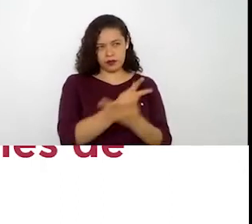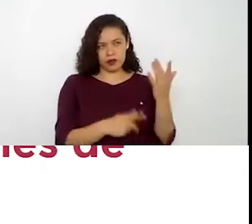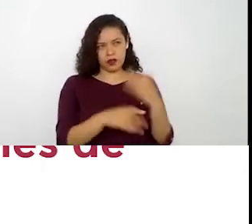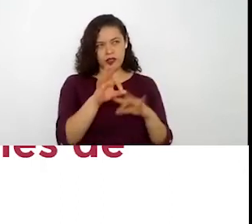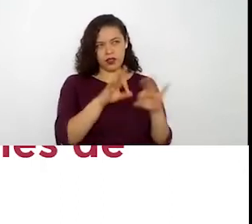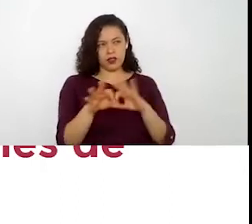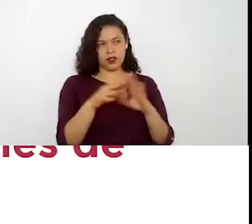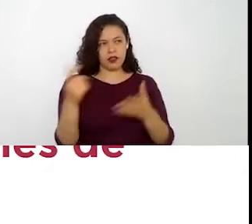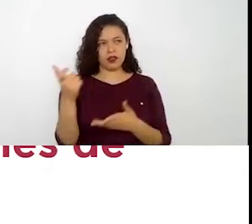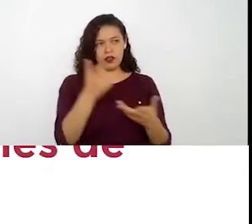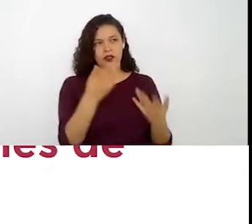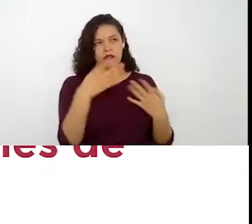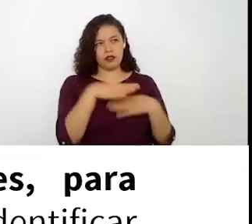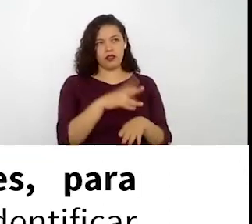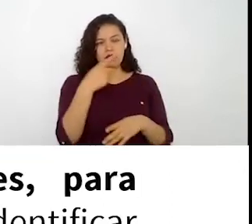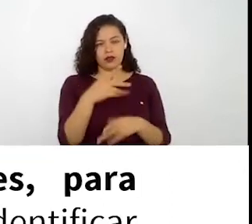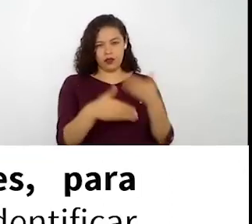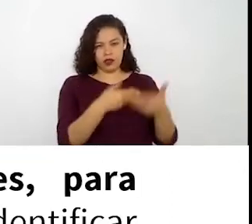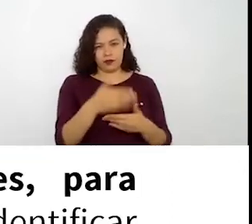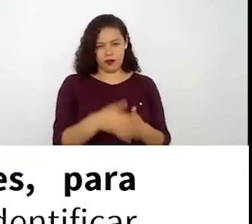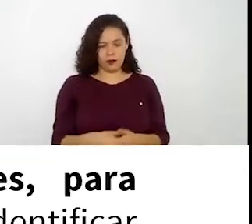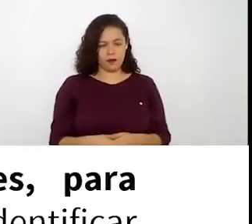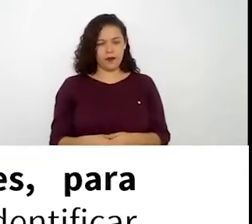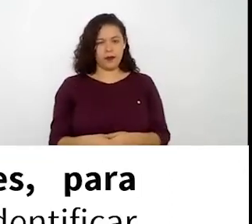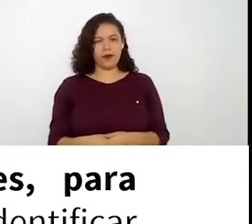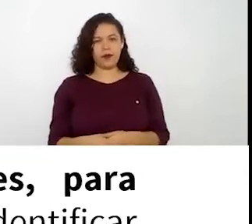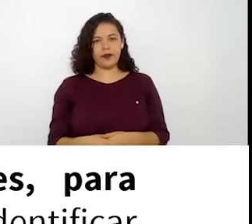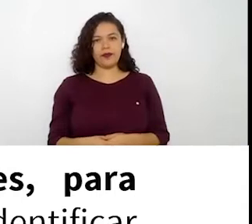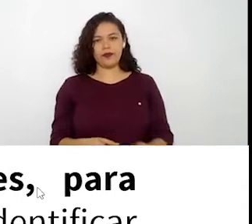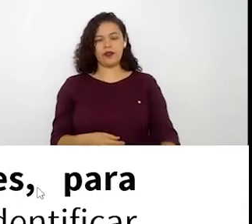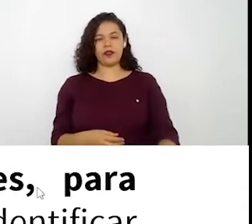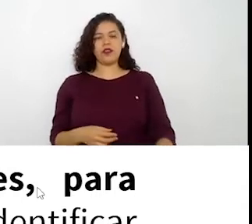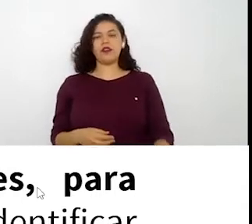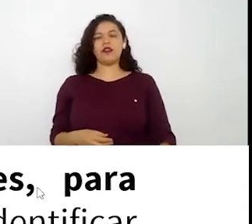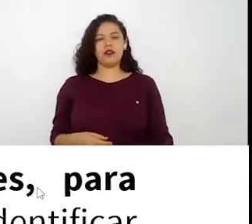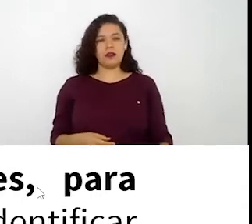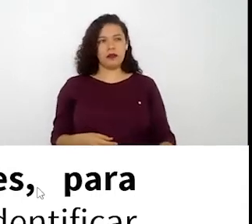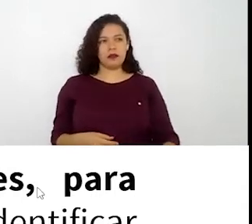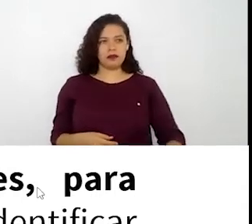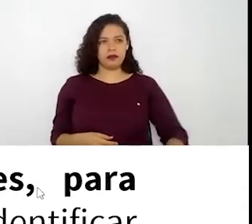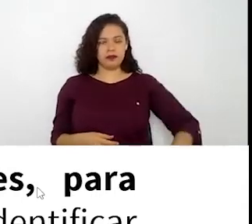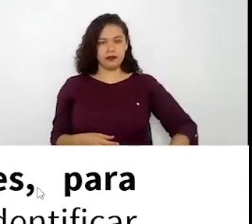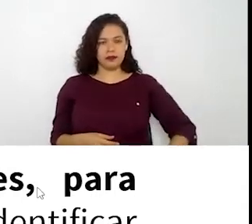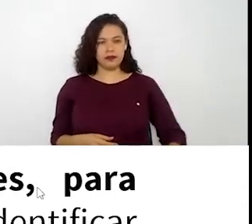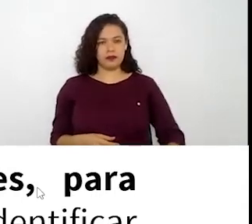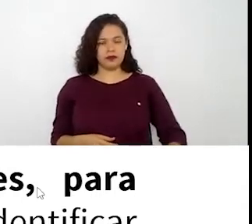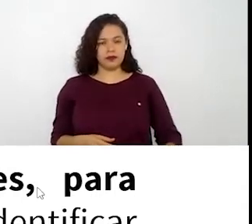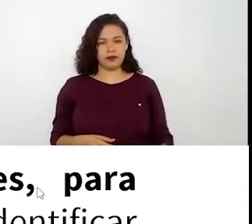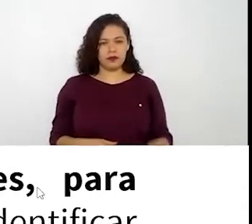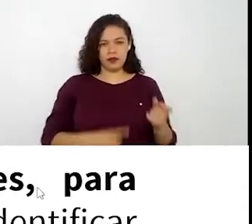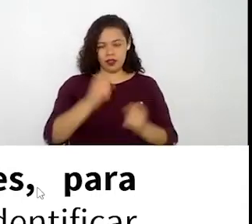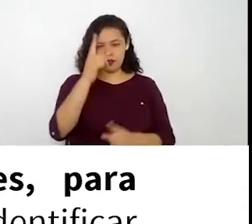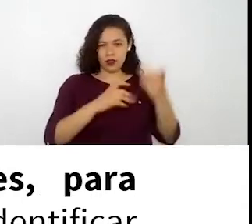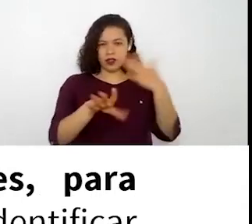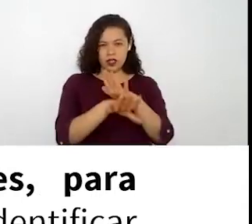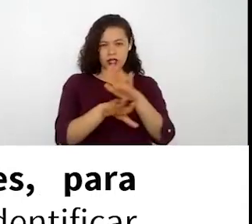presupuesto acerca de este servicio Bueno este han habido algunas modificaciones